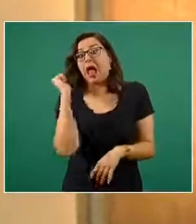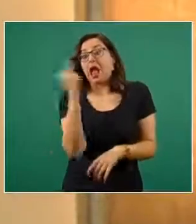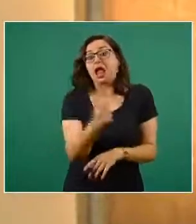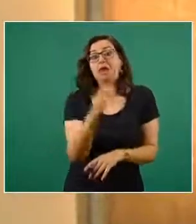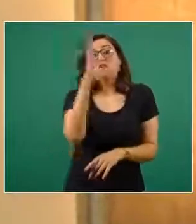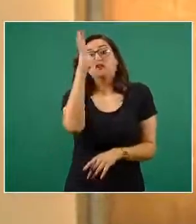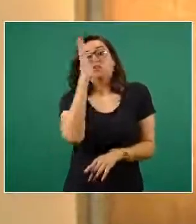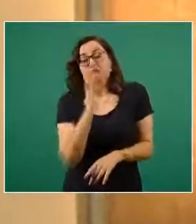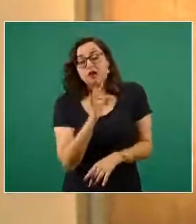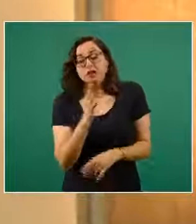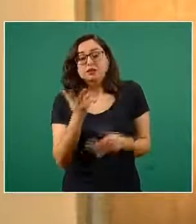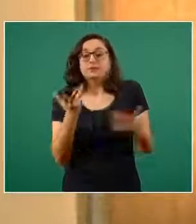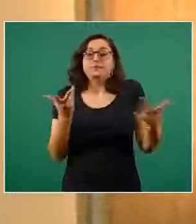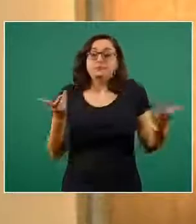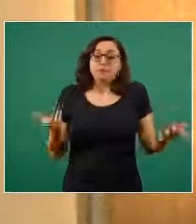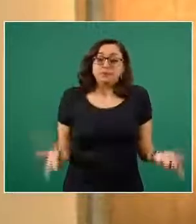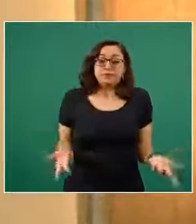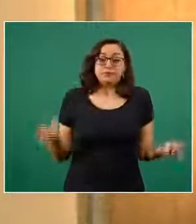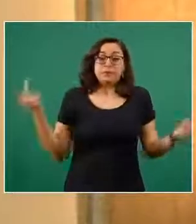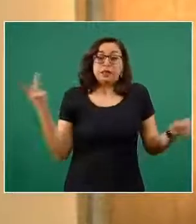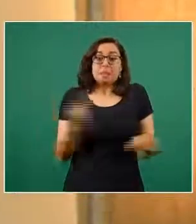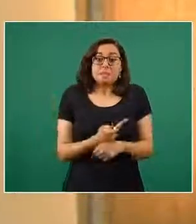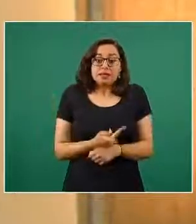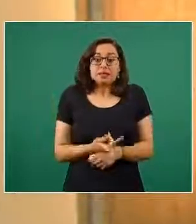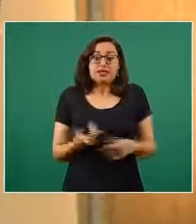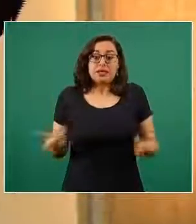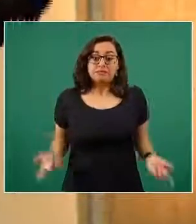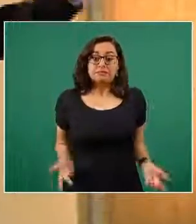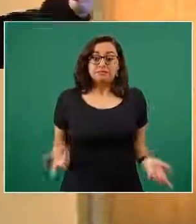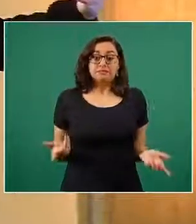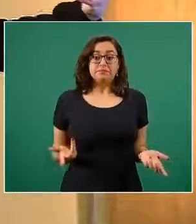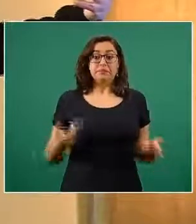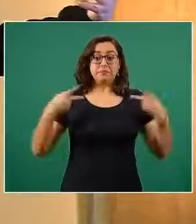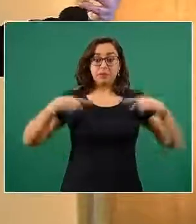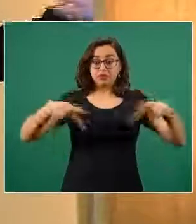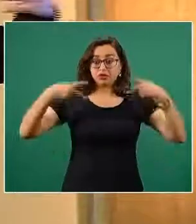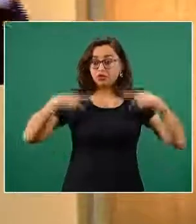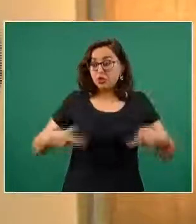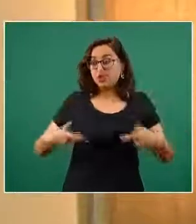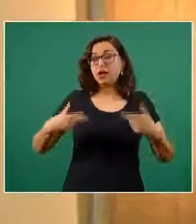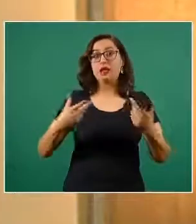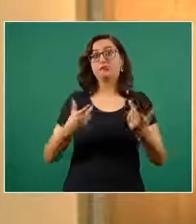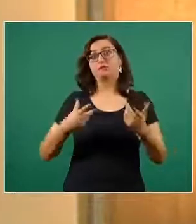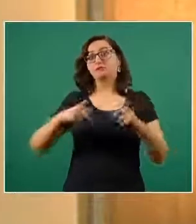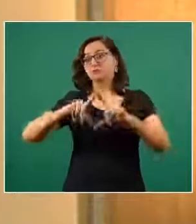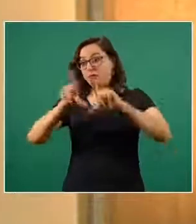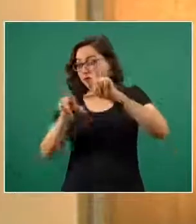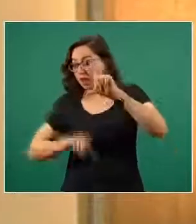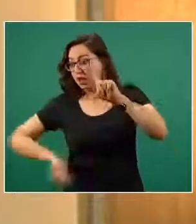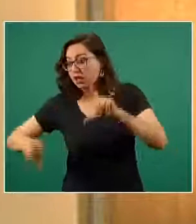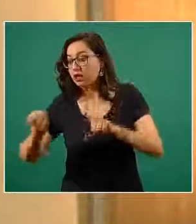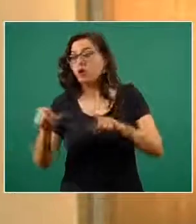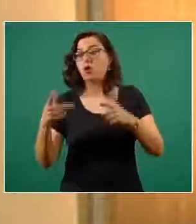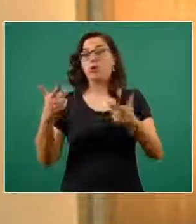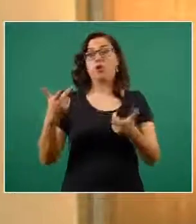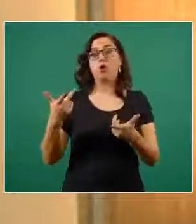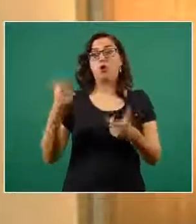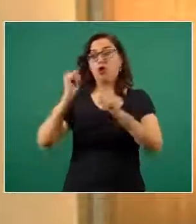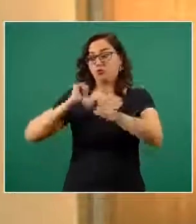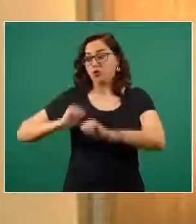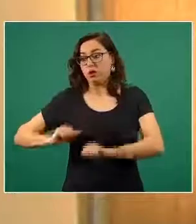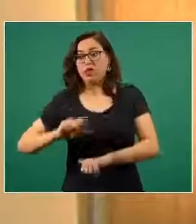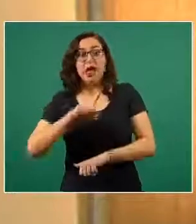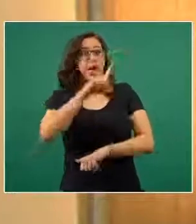de la persona que contrata ni de el proveedor, que pueden disminuir su